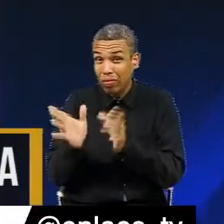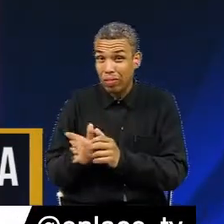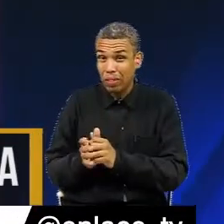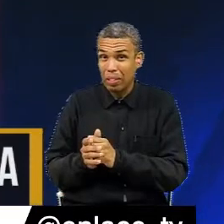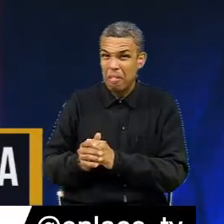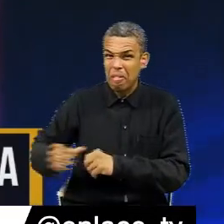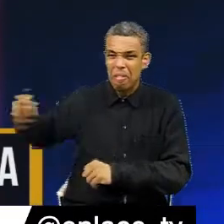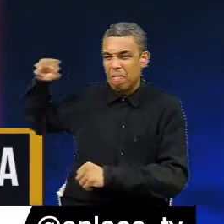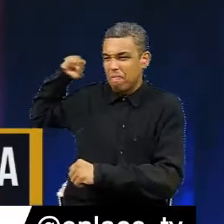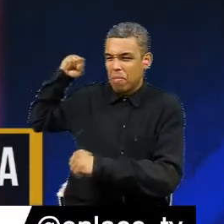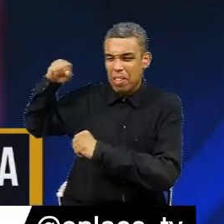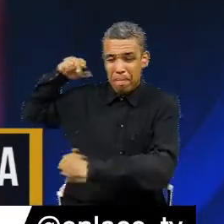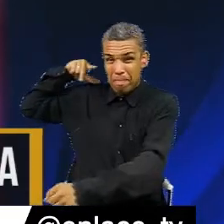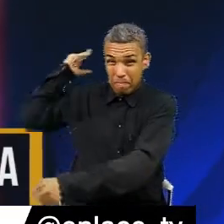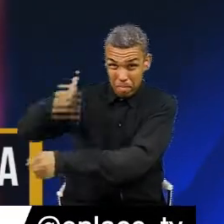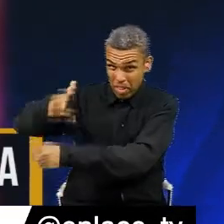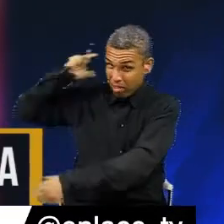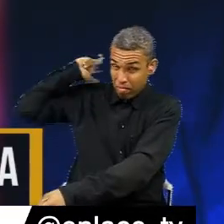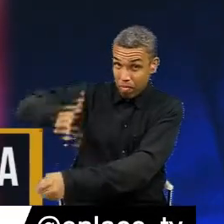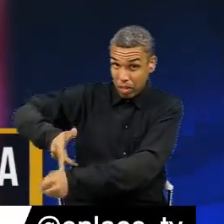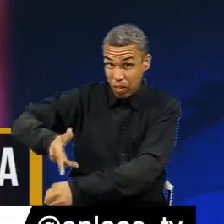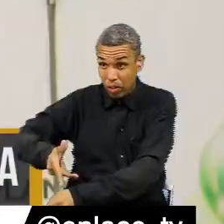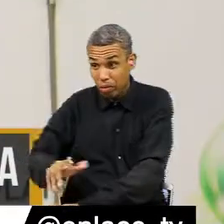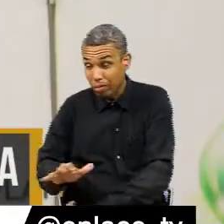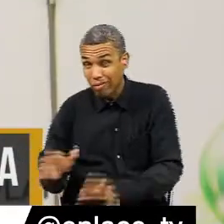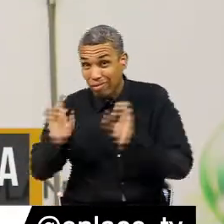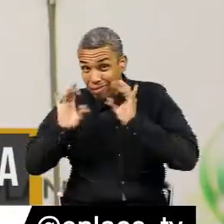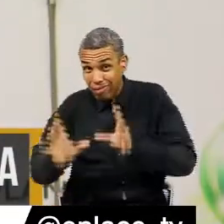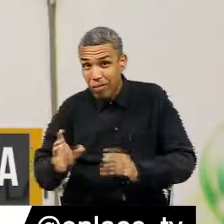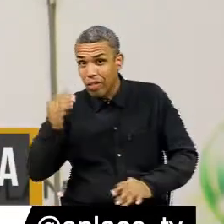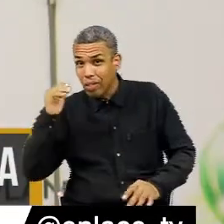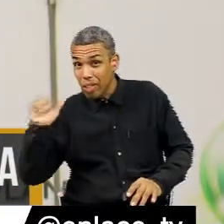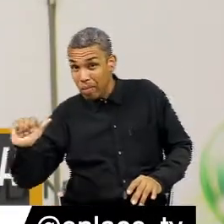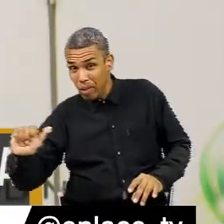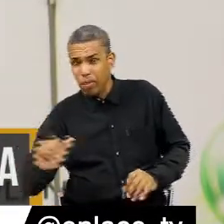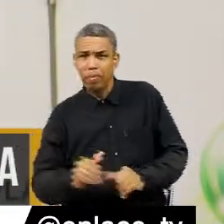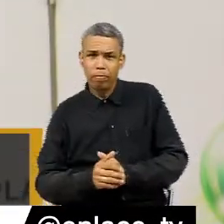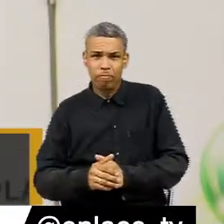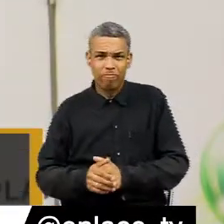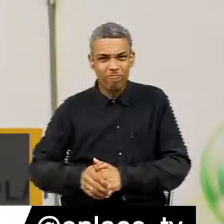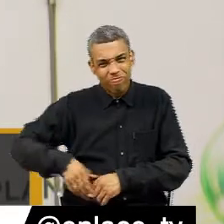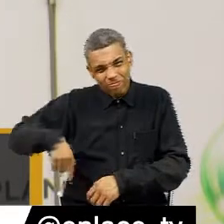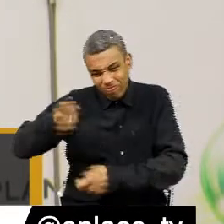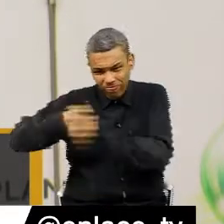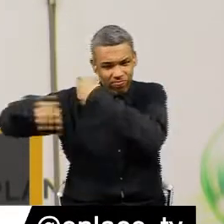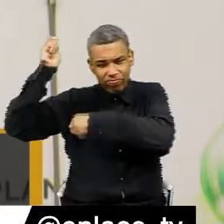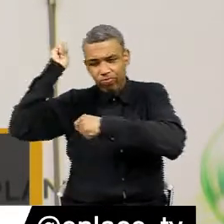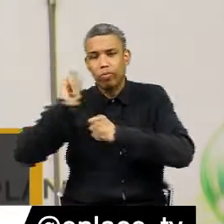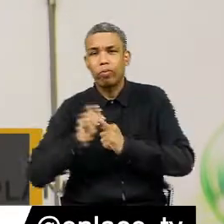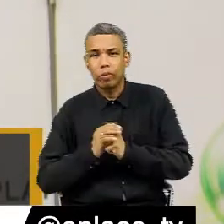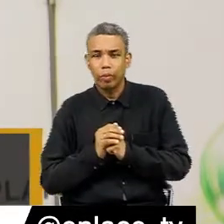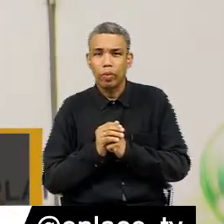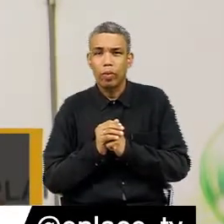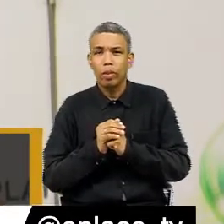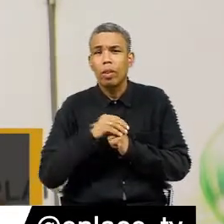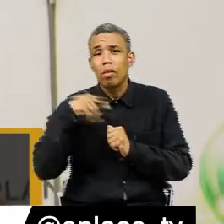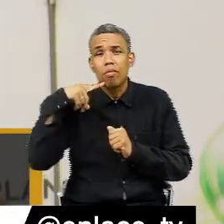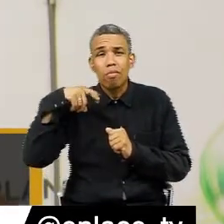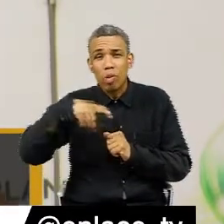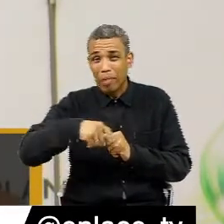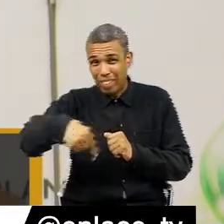necesidad de trasladarla a la dama hasta el hospital universitario de